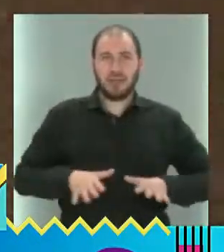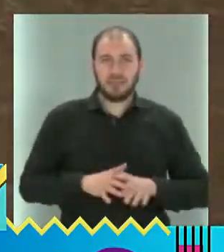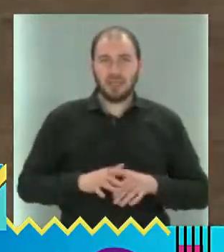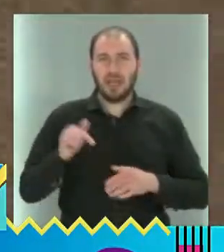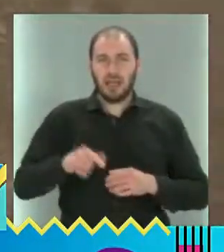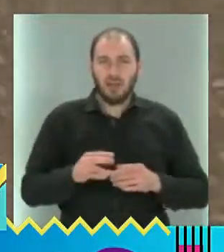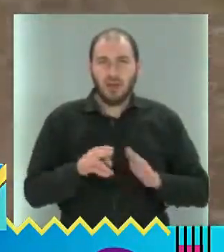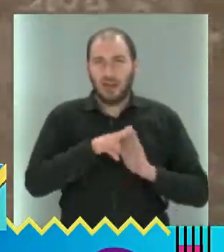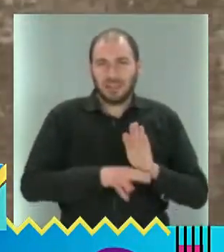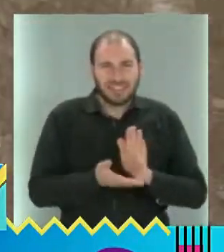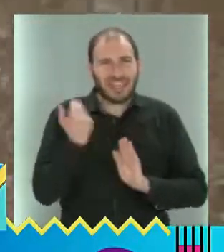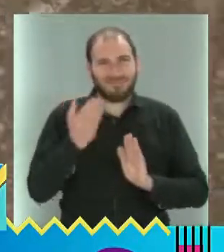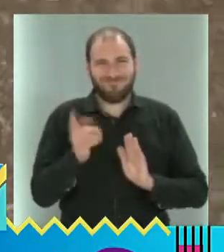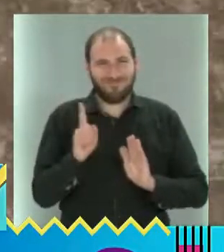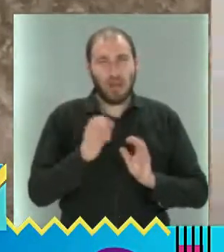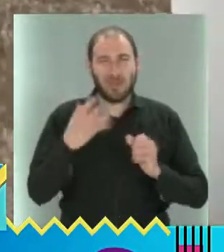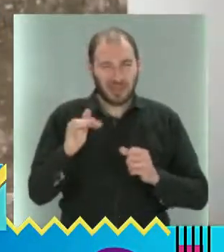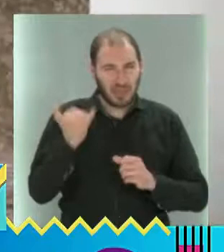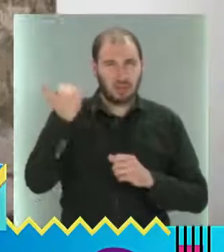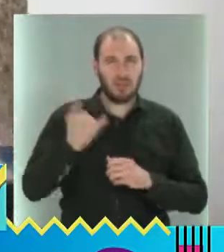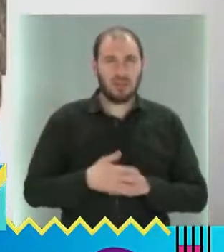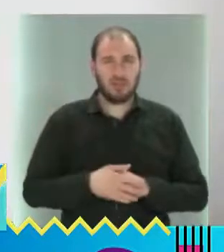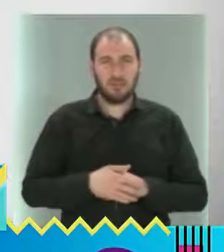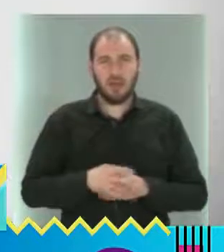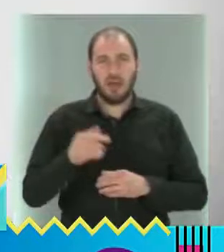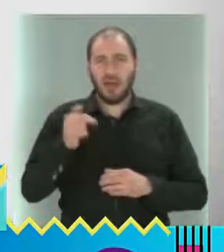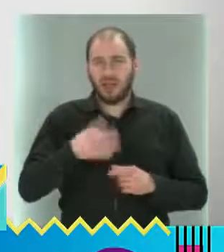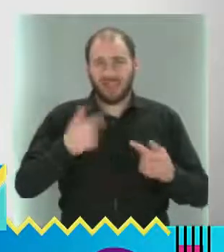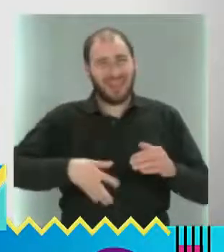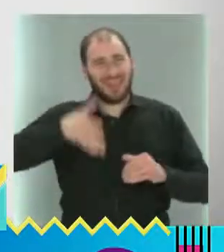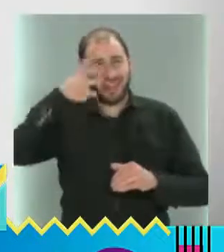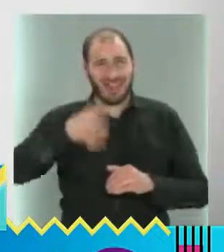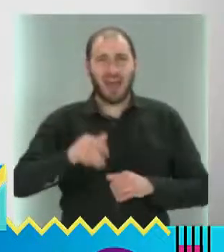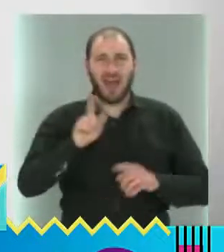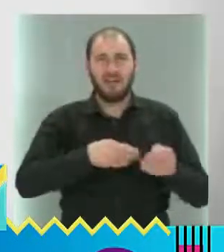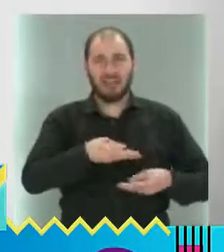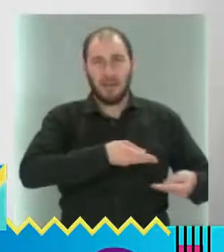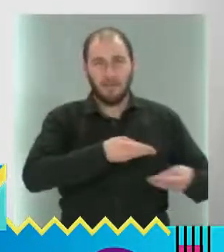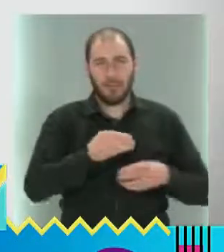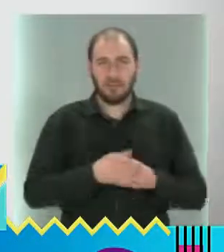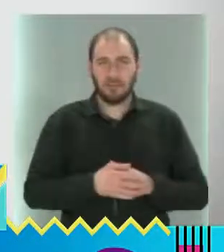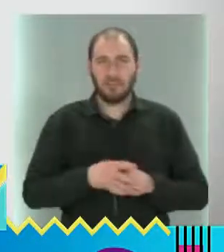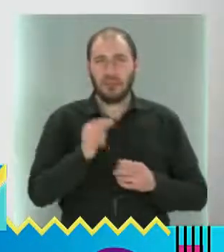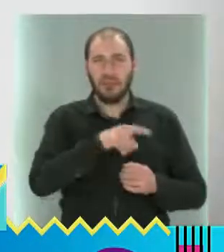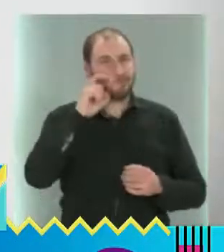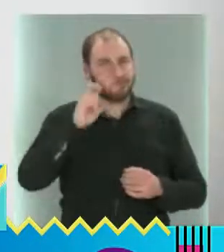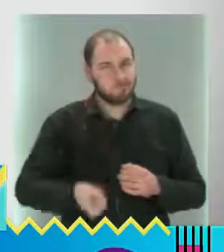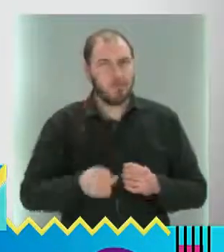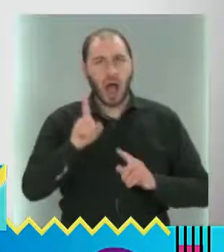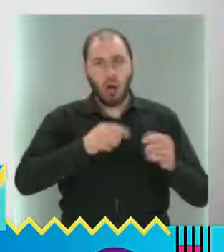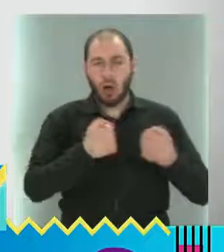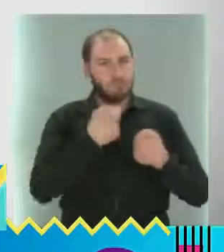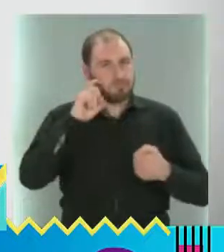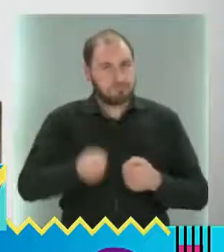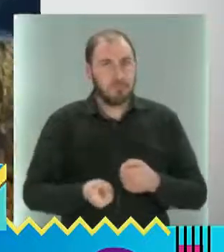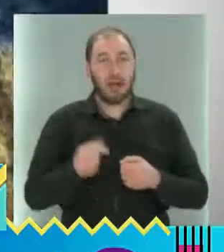de desregular completamente, porque se da cuenta de los abusos que muchas veces cometen las empresas, de que no cumplen con algunos acuerdos y que